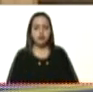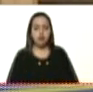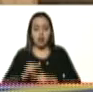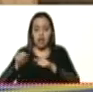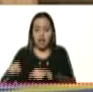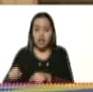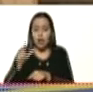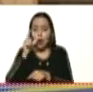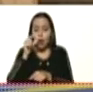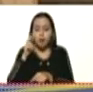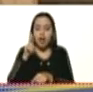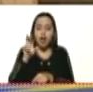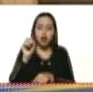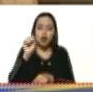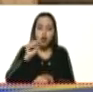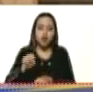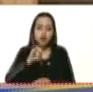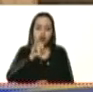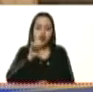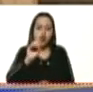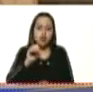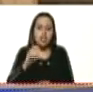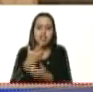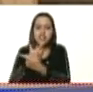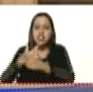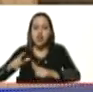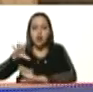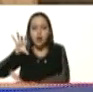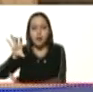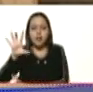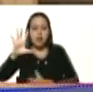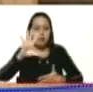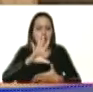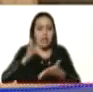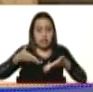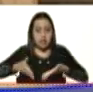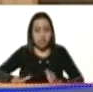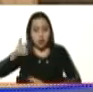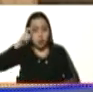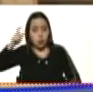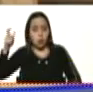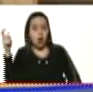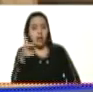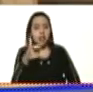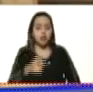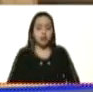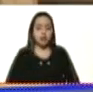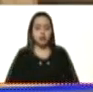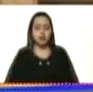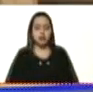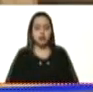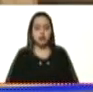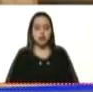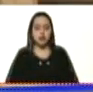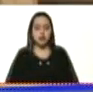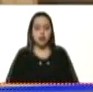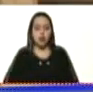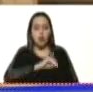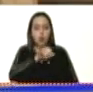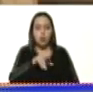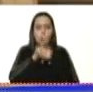libertador de nuestra patria y de América, a este guariqueño infinito, inmortal, Juan Germán Roscio